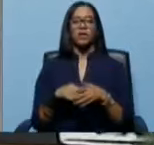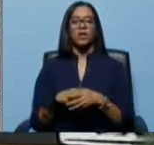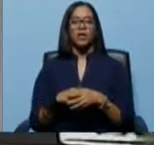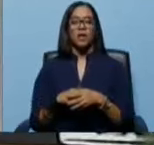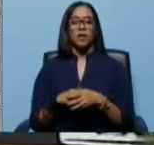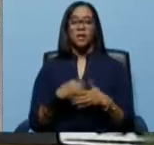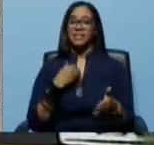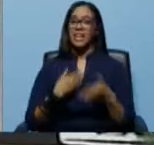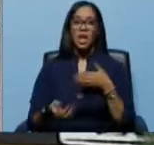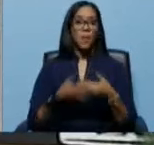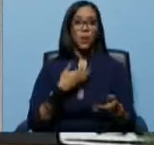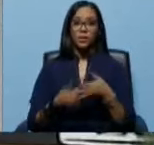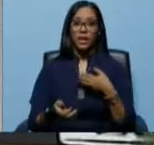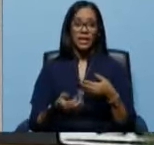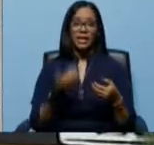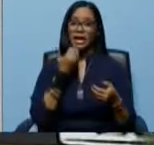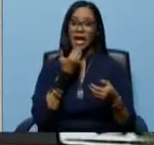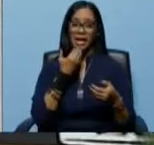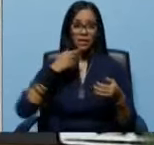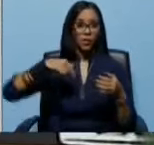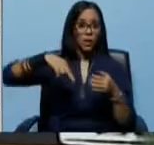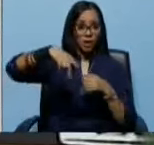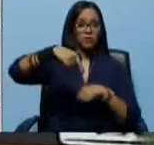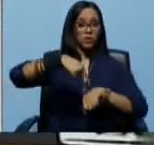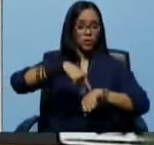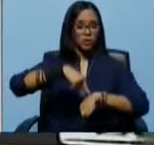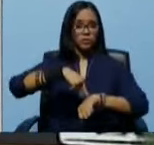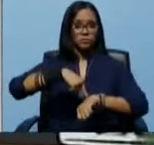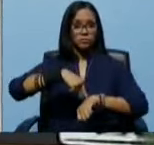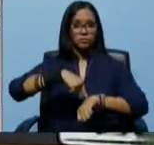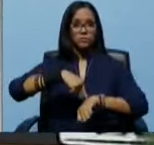Sin importar que alguien pudiera estar caminando esa hora por ahí.